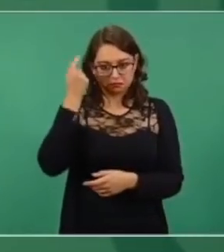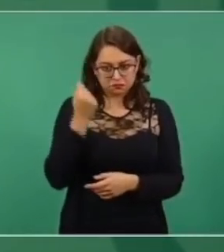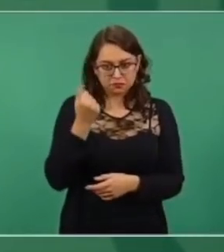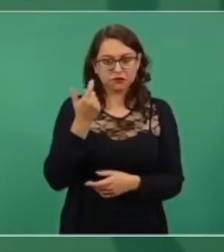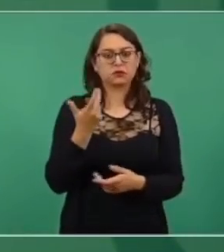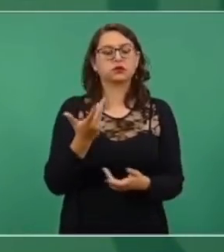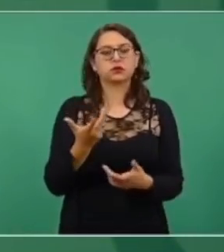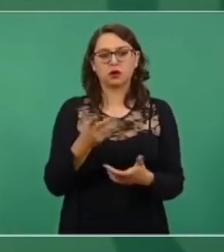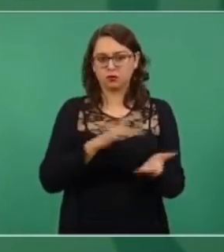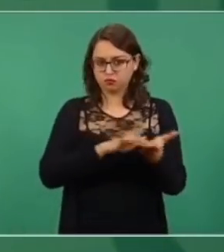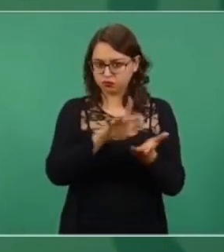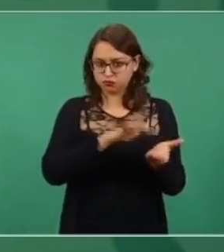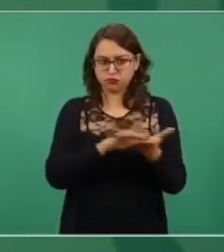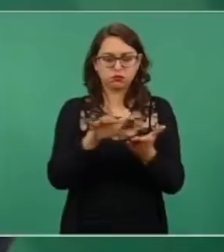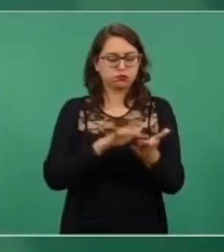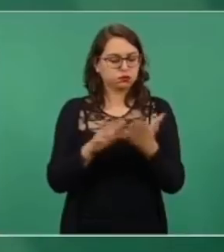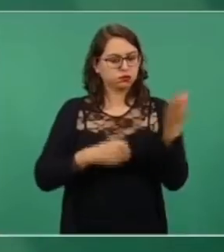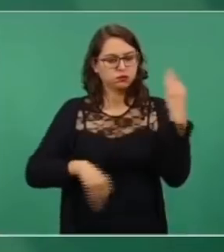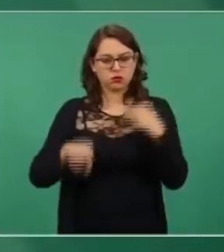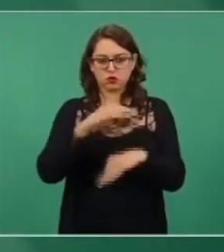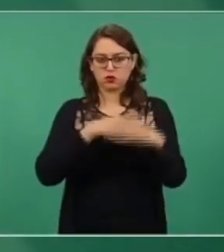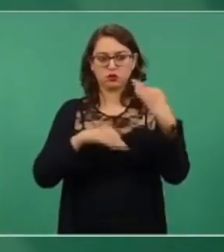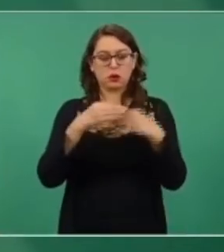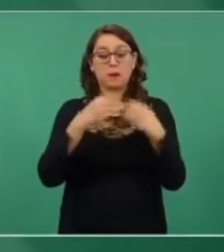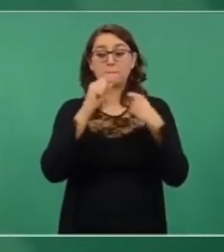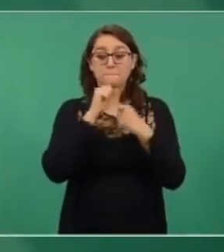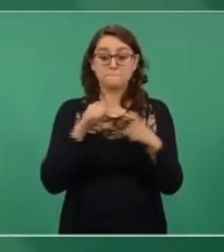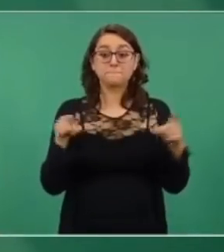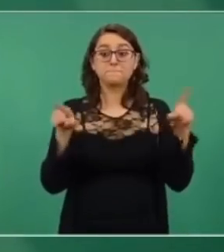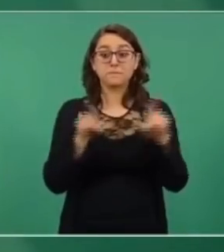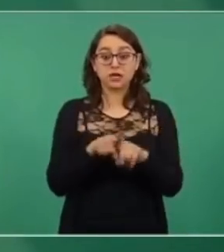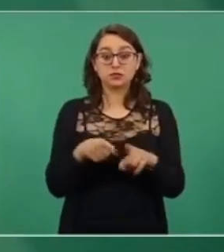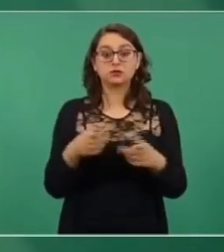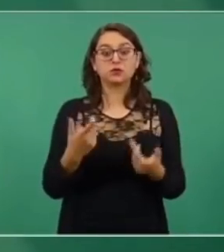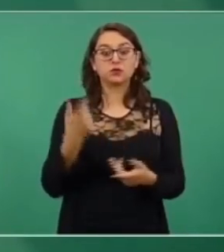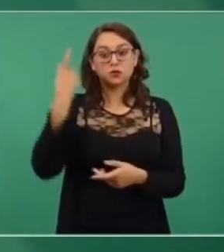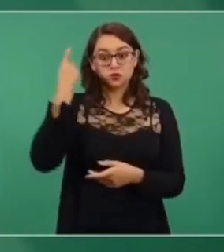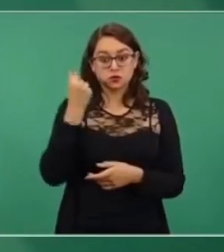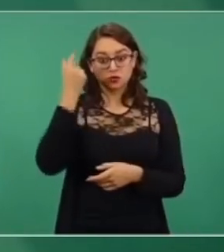va a reducir la edad de jubilación,